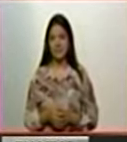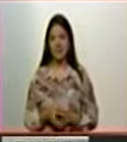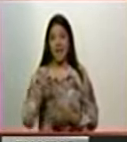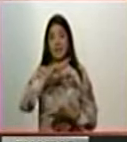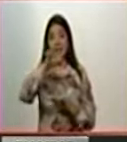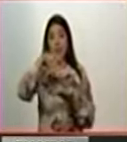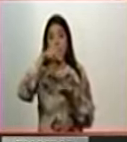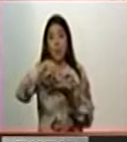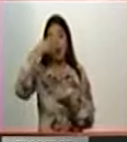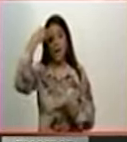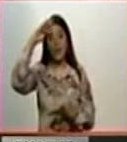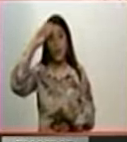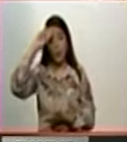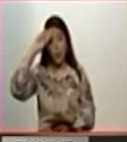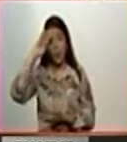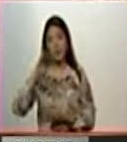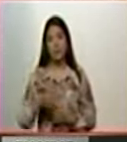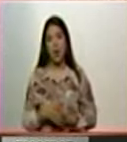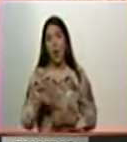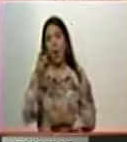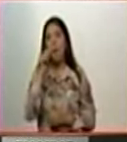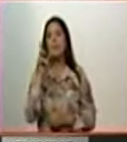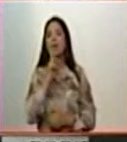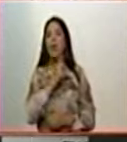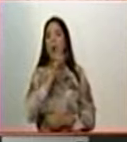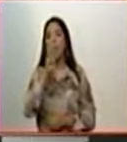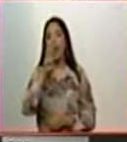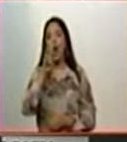de Cuba, a Bruno,